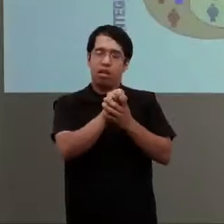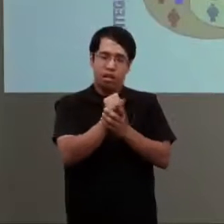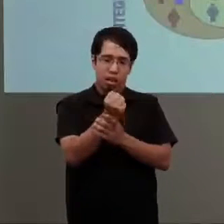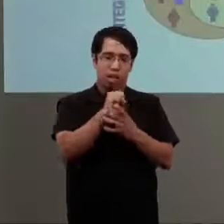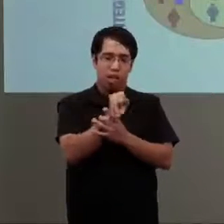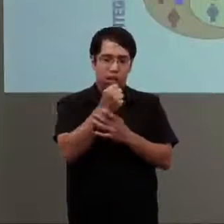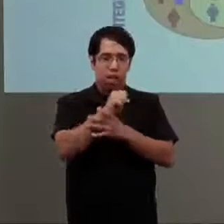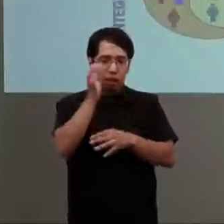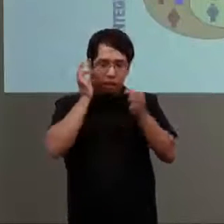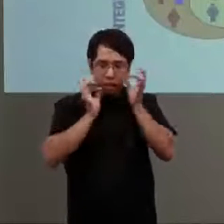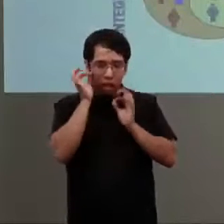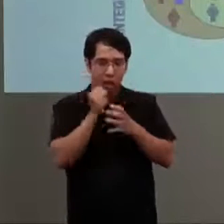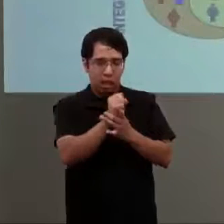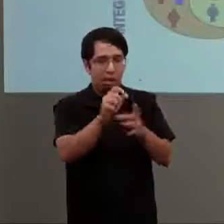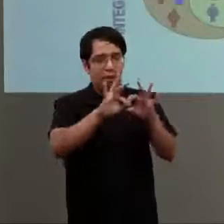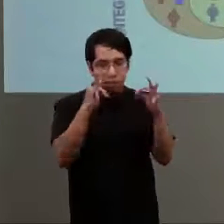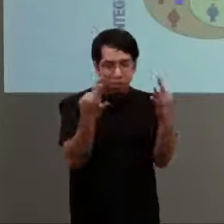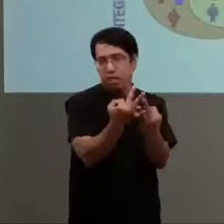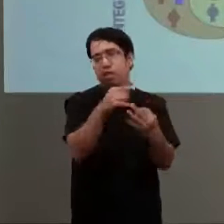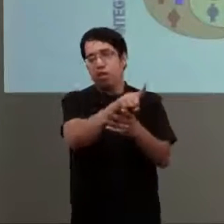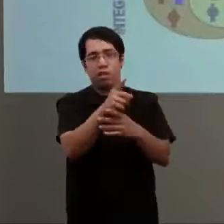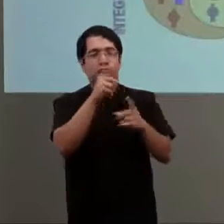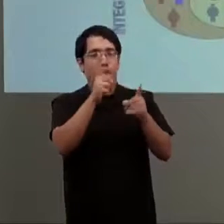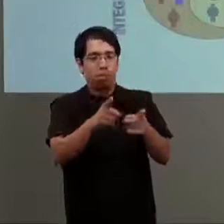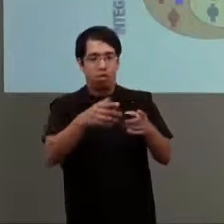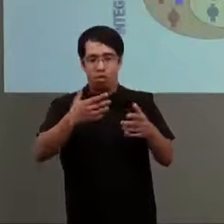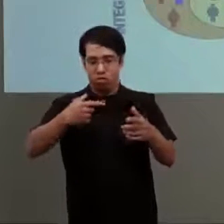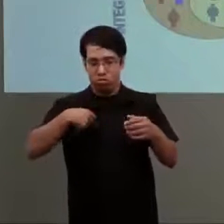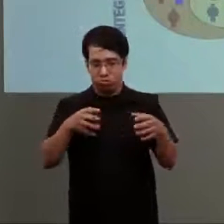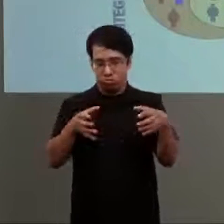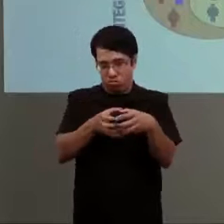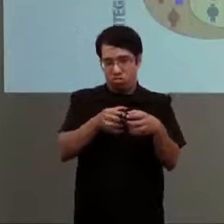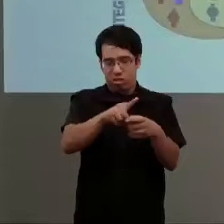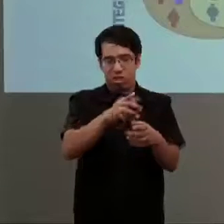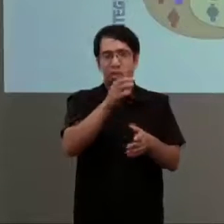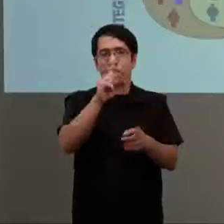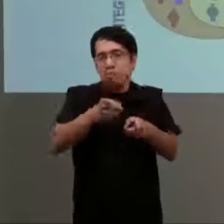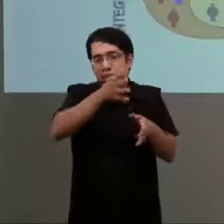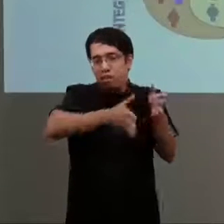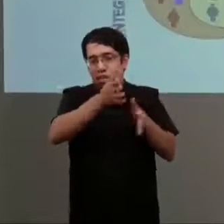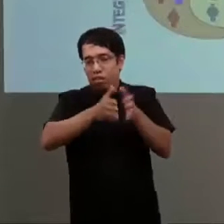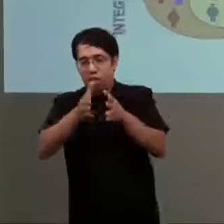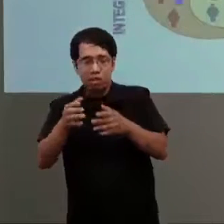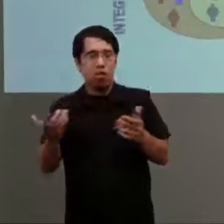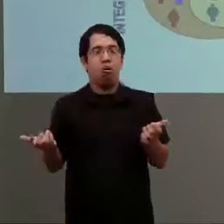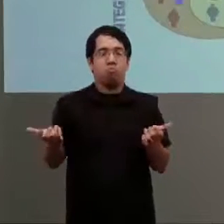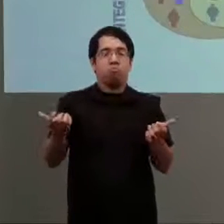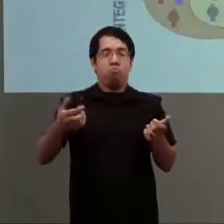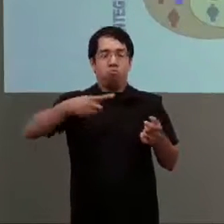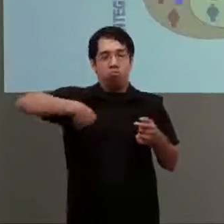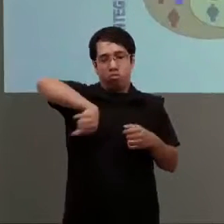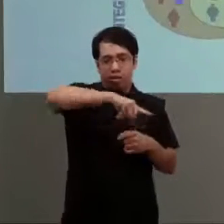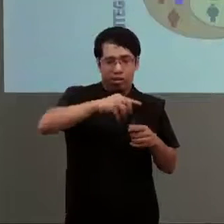discapacidad, por parte de la familia y a veces por parte de los equipos, ya que estamos en el marco de la rehabilitación dentro de este congreso.